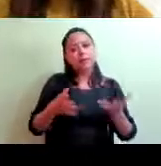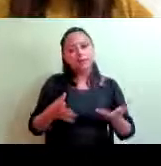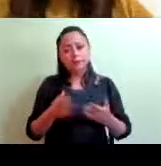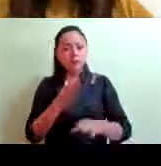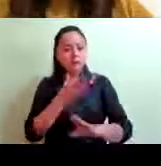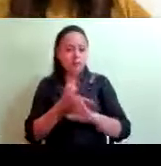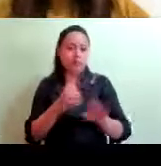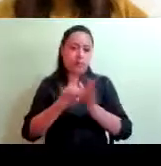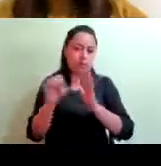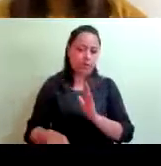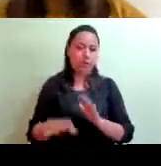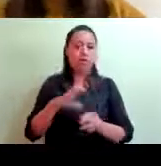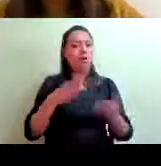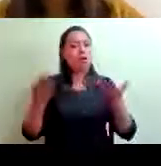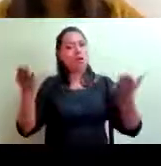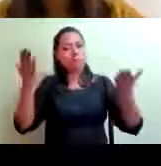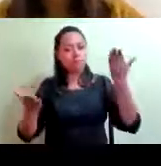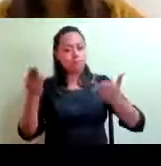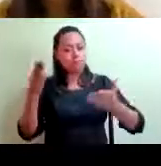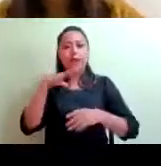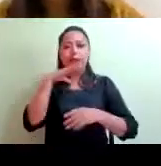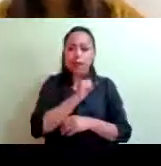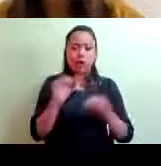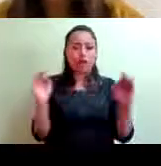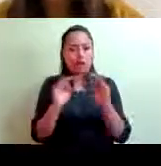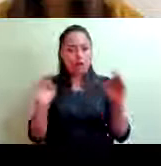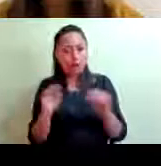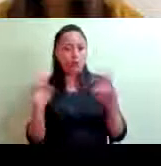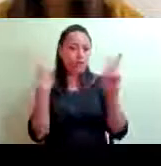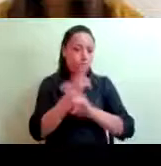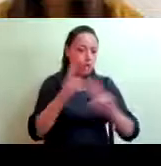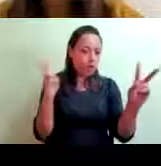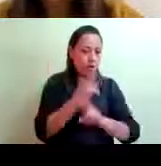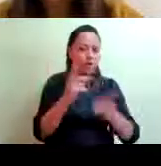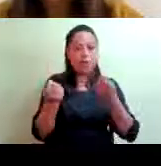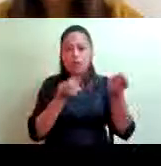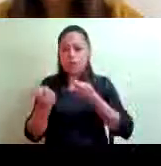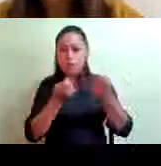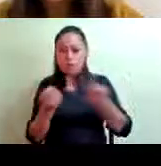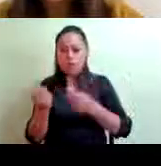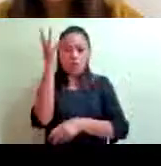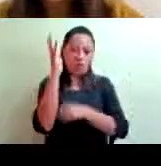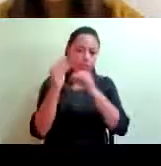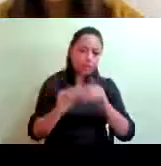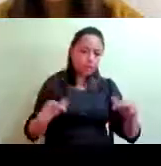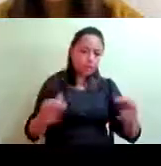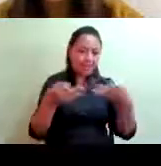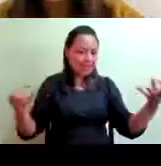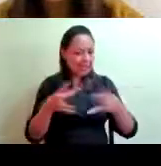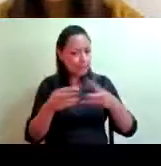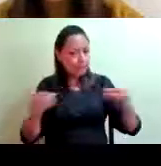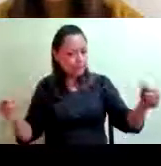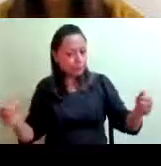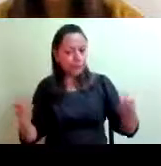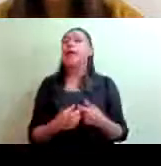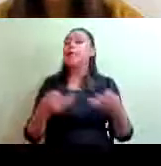clima, la regulación en el ciclo del agua, las mejoras en la calidad del aire, el control de la erosión, el mantenimiento de la fertilidad del suelo,